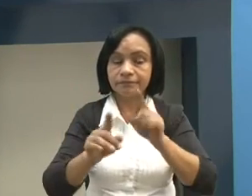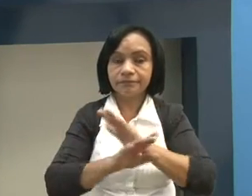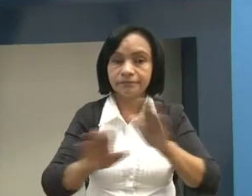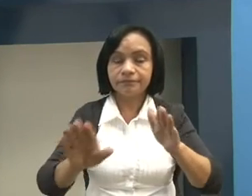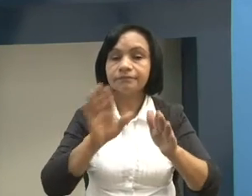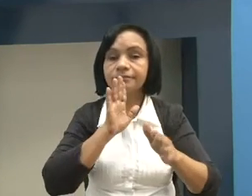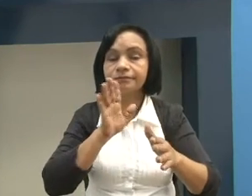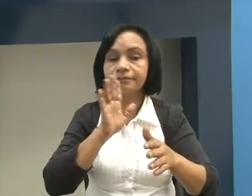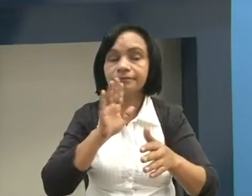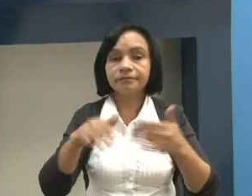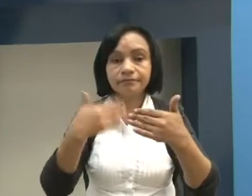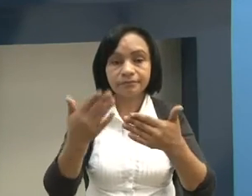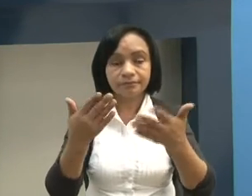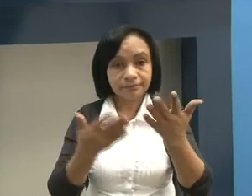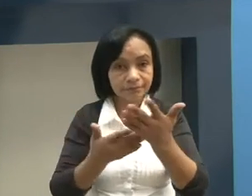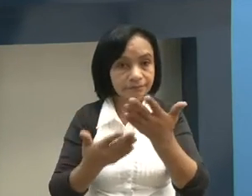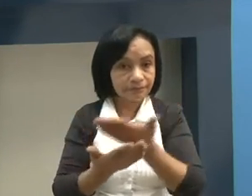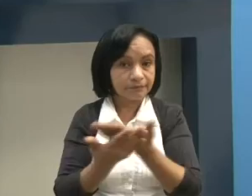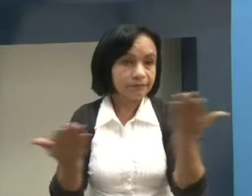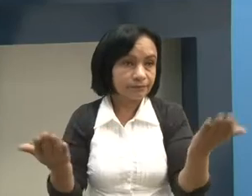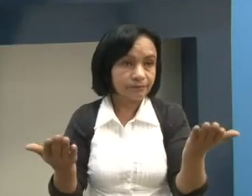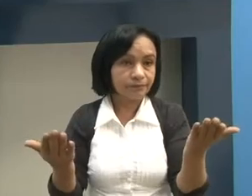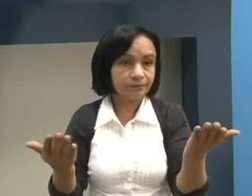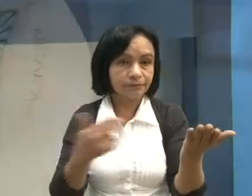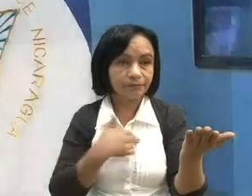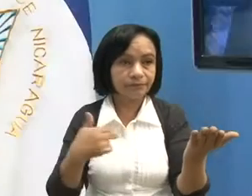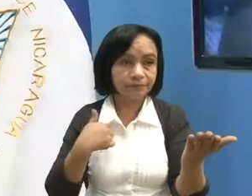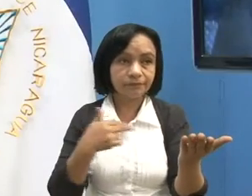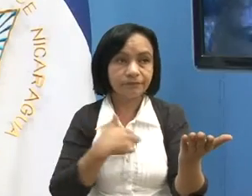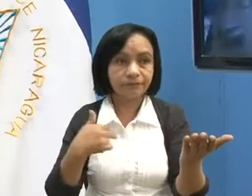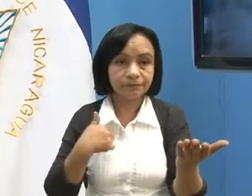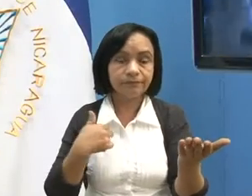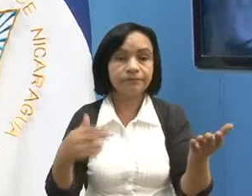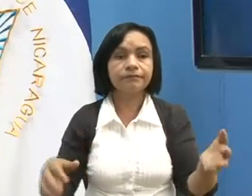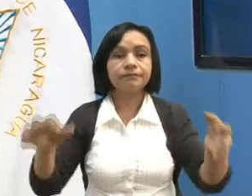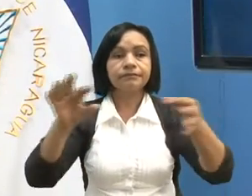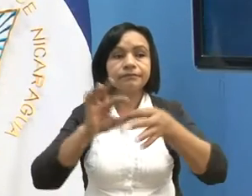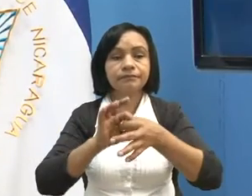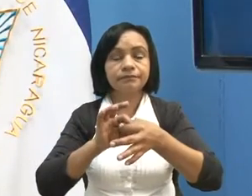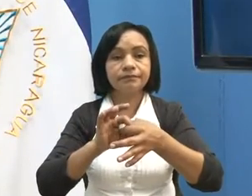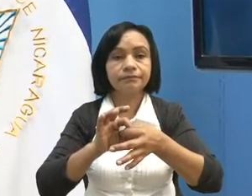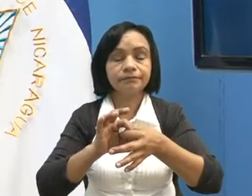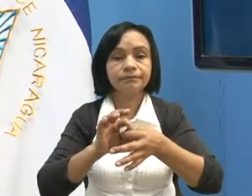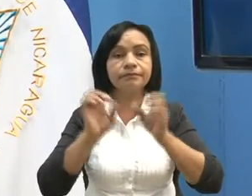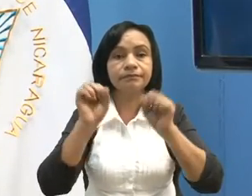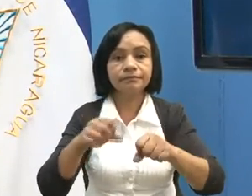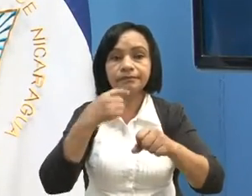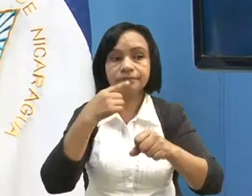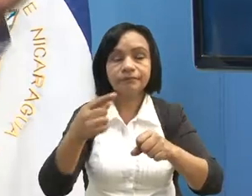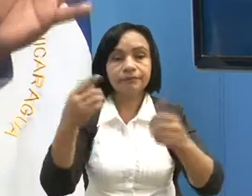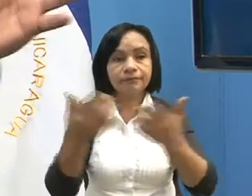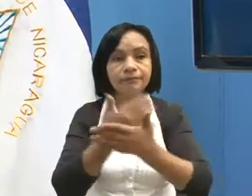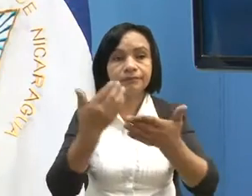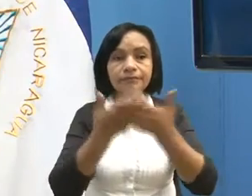de esta conversación, porque la tecnología obviamente ha sido parte de esas, podríamos entender,